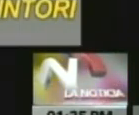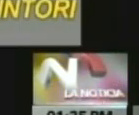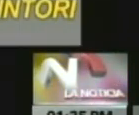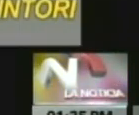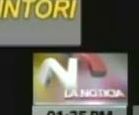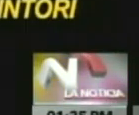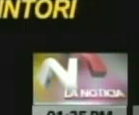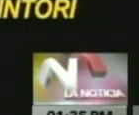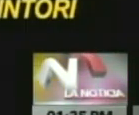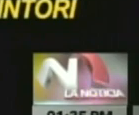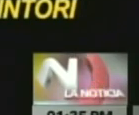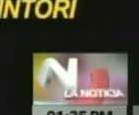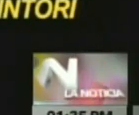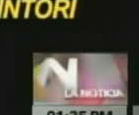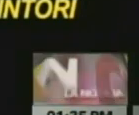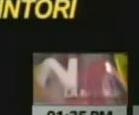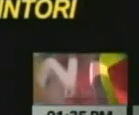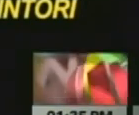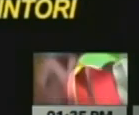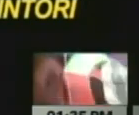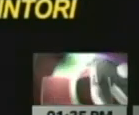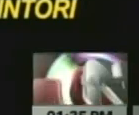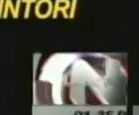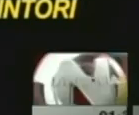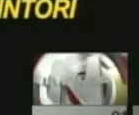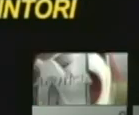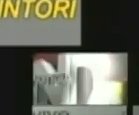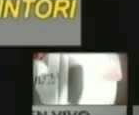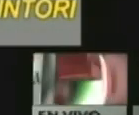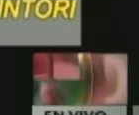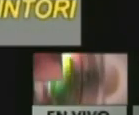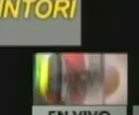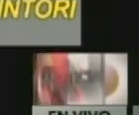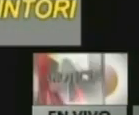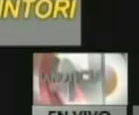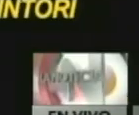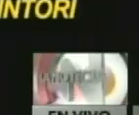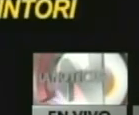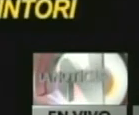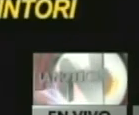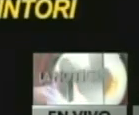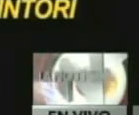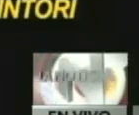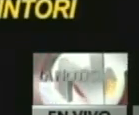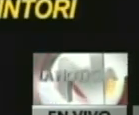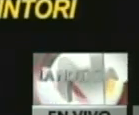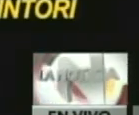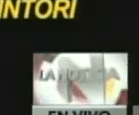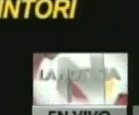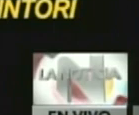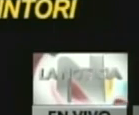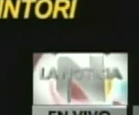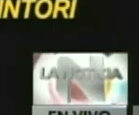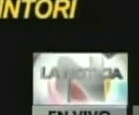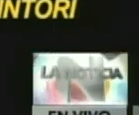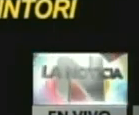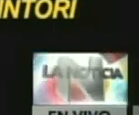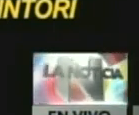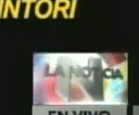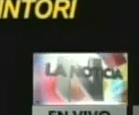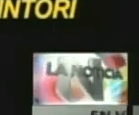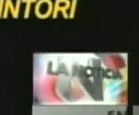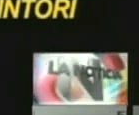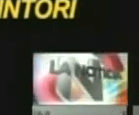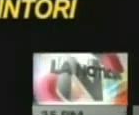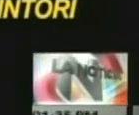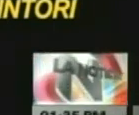Hermano, ¿cómo andas? Bien, aquí en casa ahí cumpliendo. Claro. Bien, cuéntame. Mire, dos cositas. Uno,